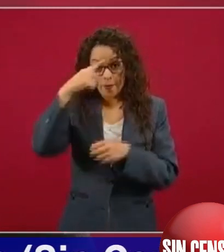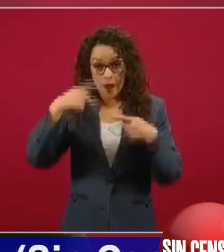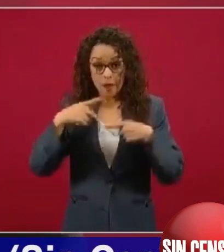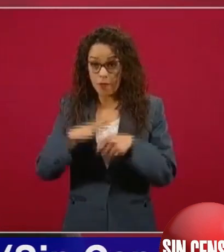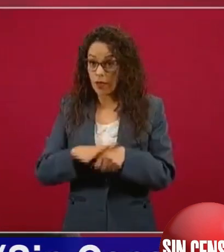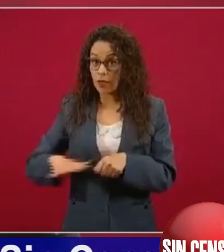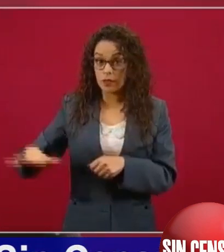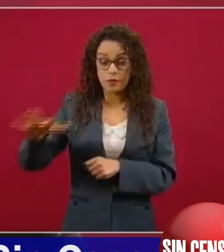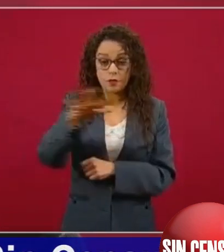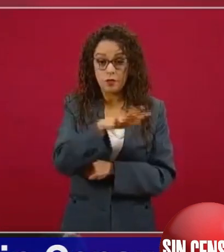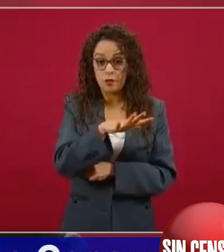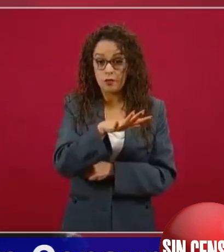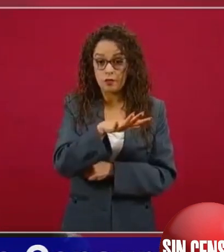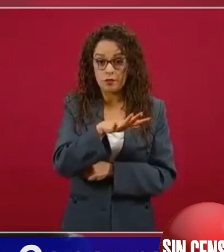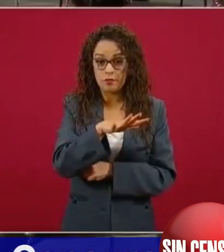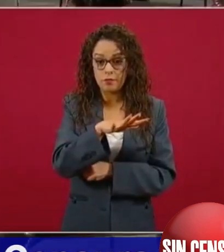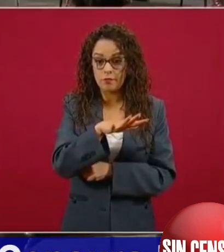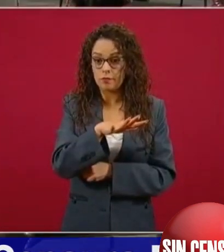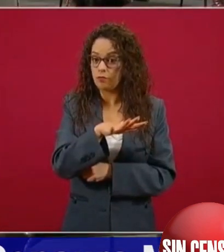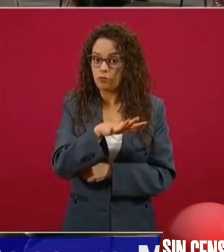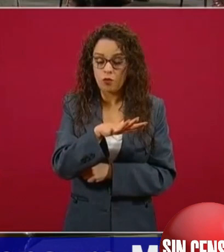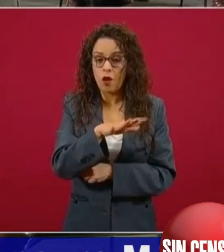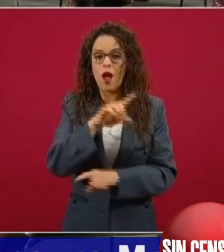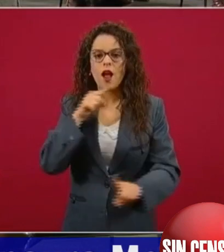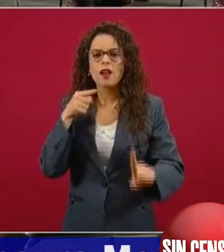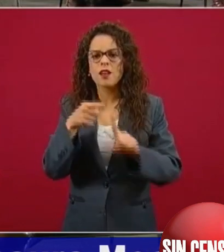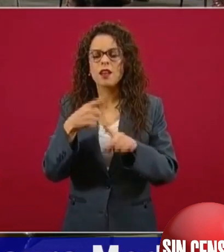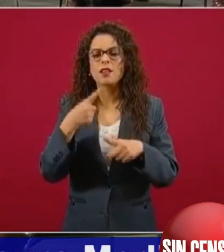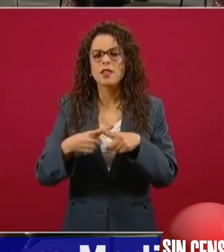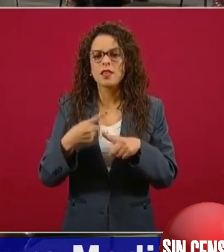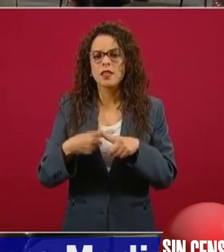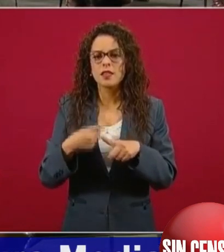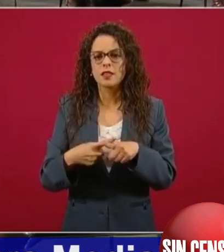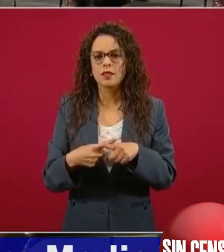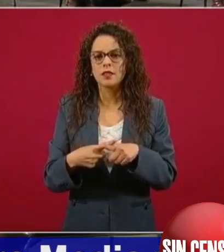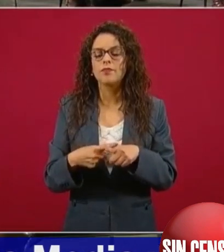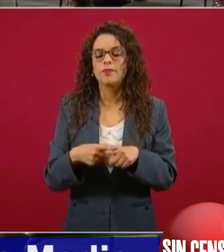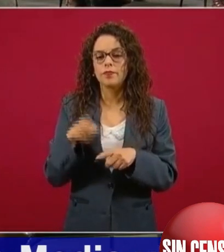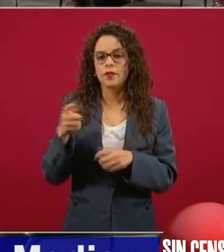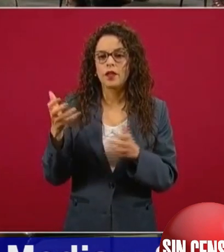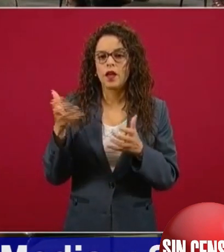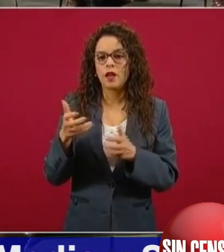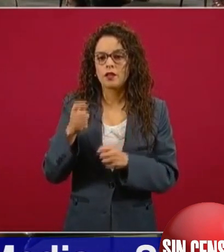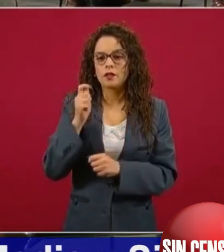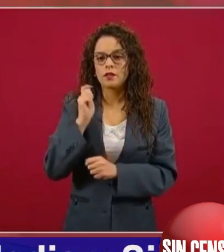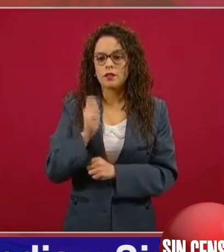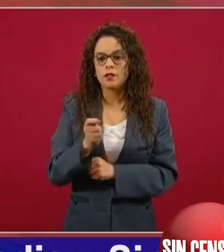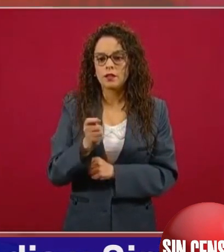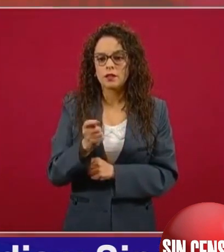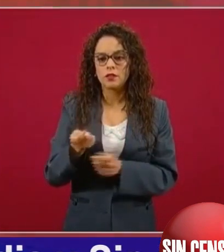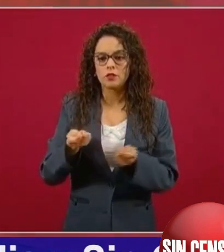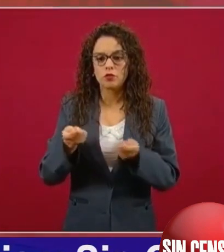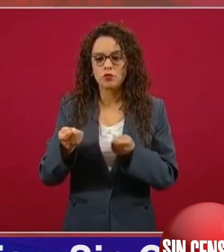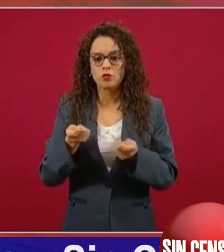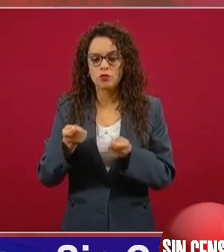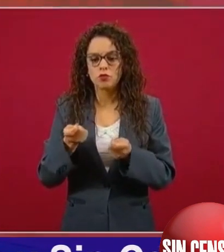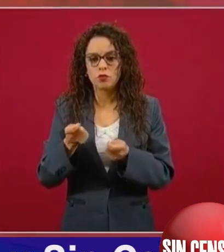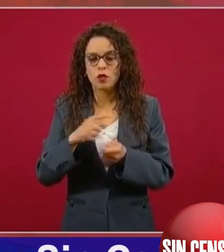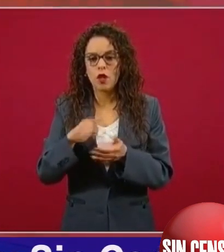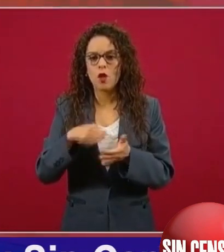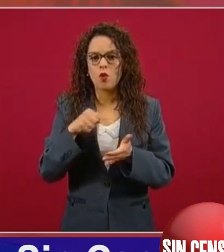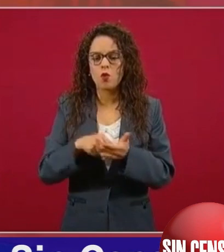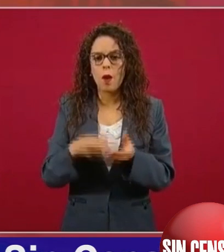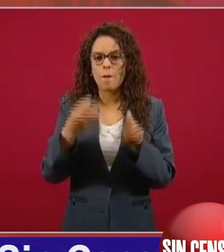mexicano, no dirigidas a las personas, sino dirigidas a quienes administran los espacios en donde se congregan las